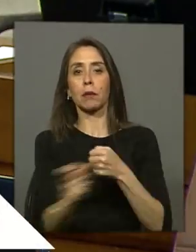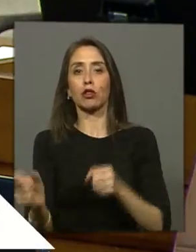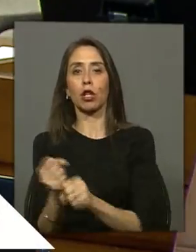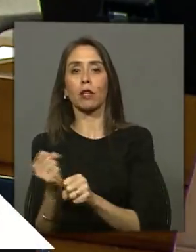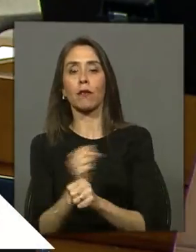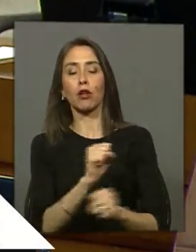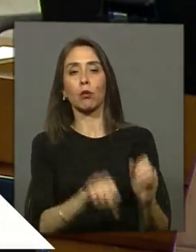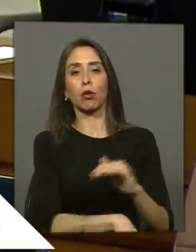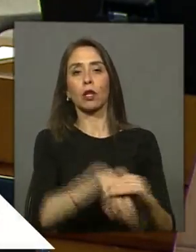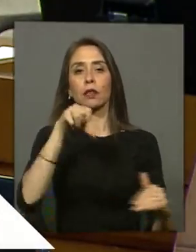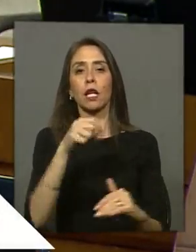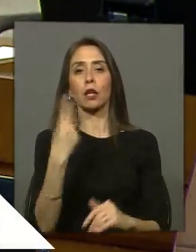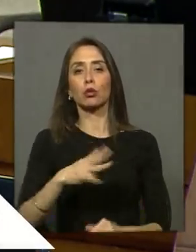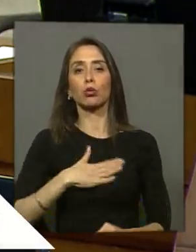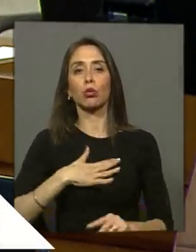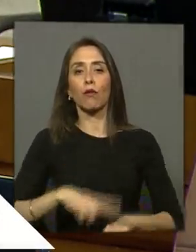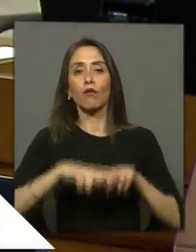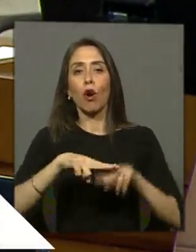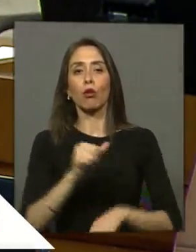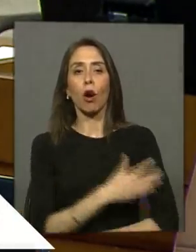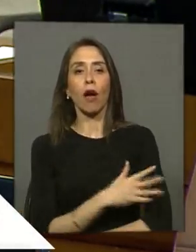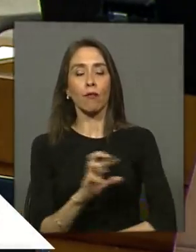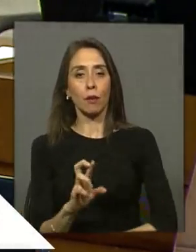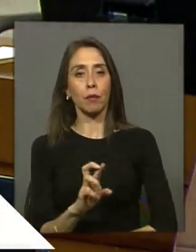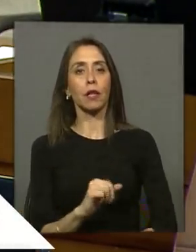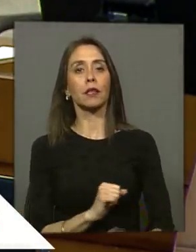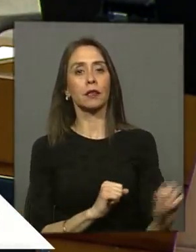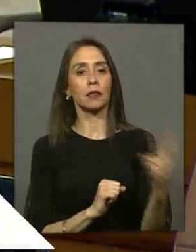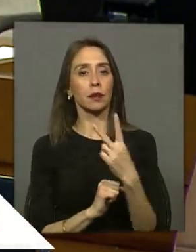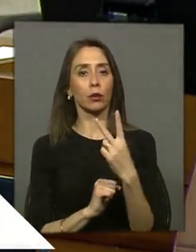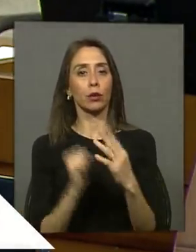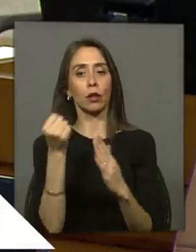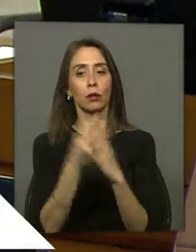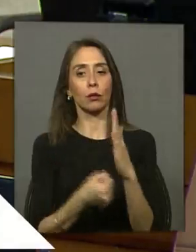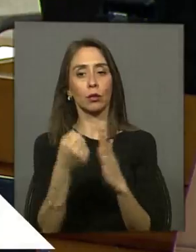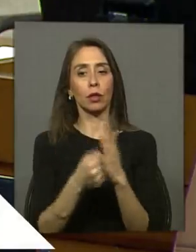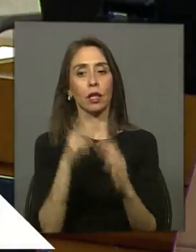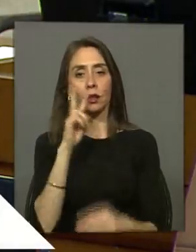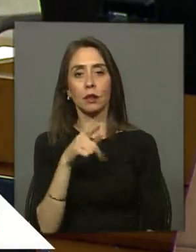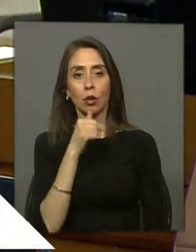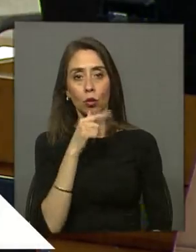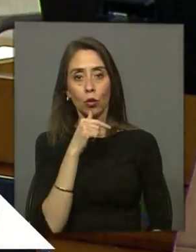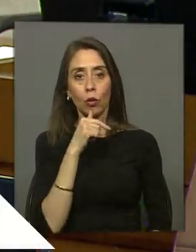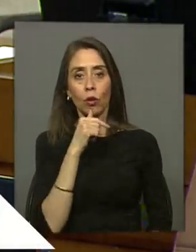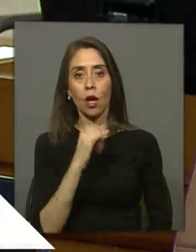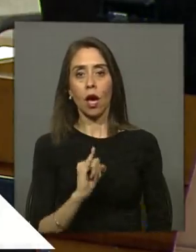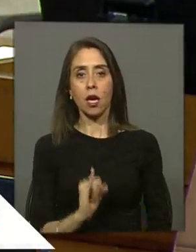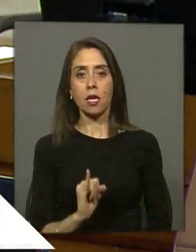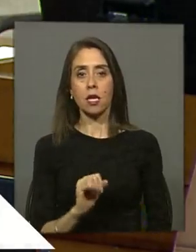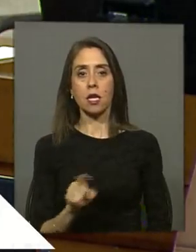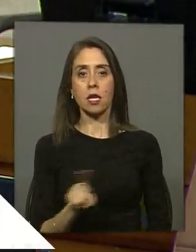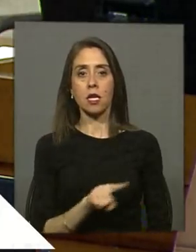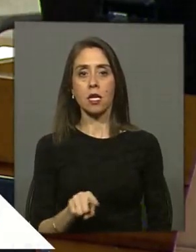pueden disponer de ello la segunda batalla que se viene señor presidente sin duda alguna que tiene que ver con las ISAPRE